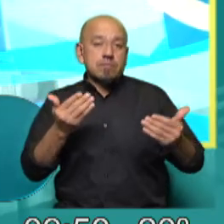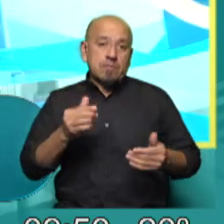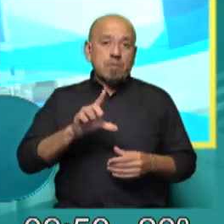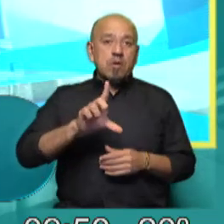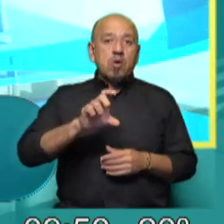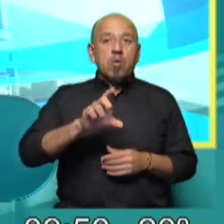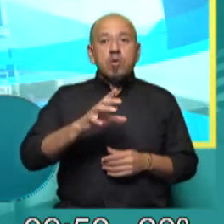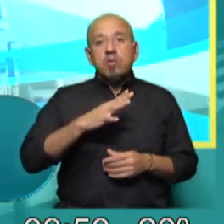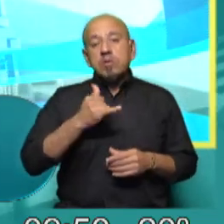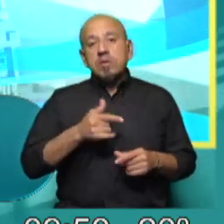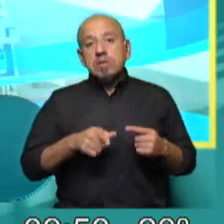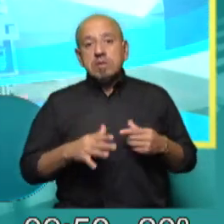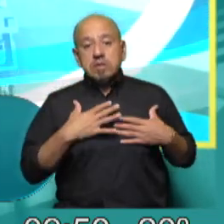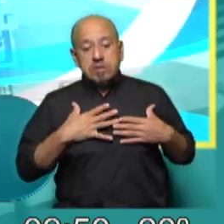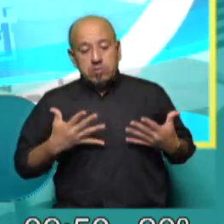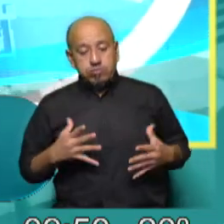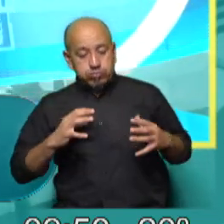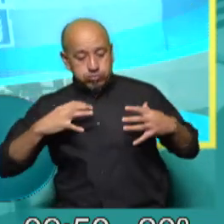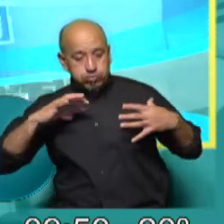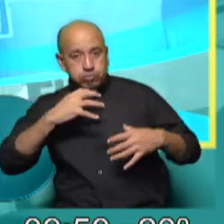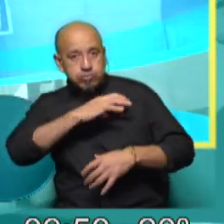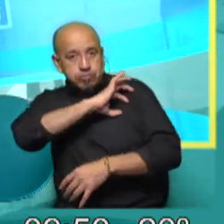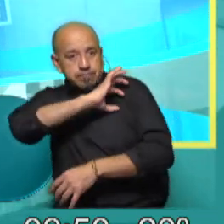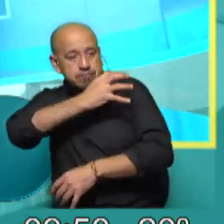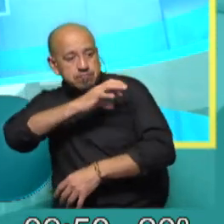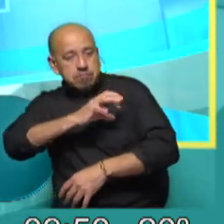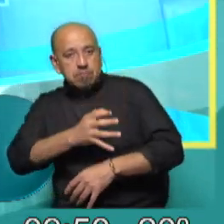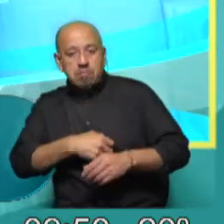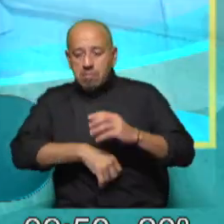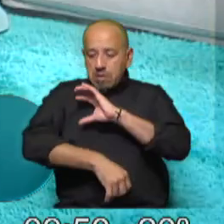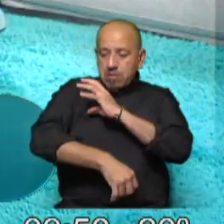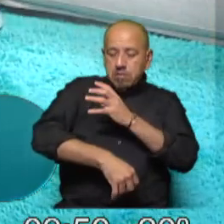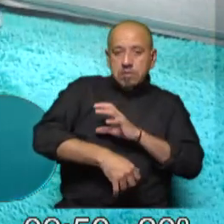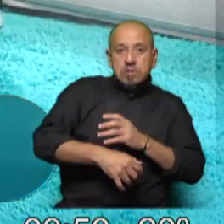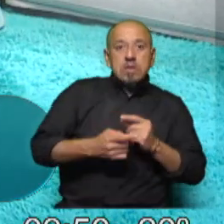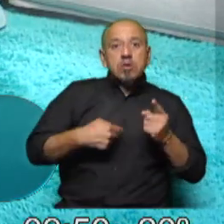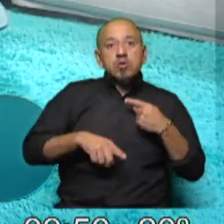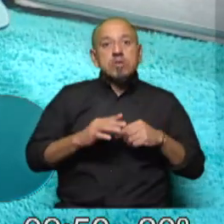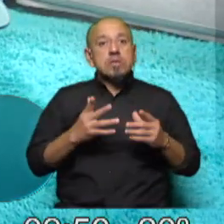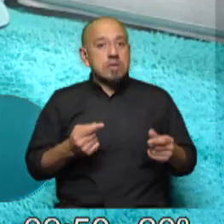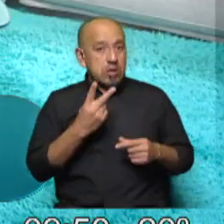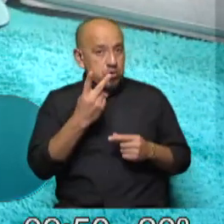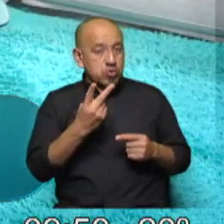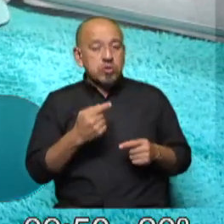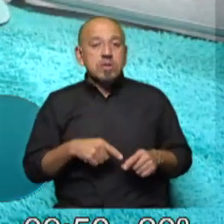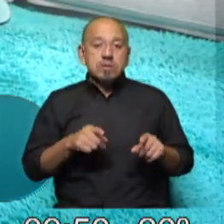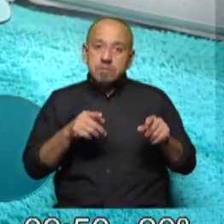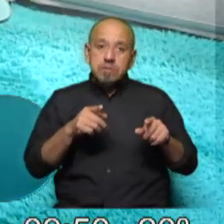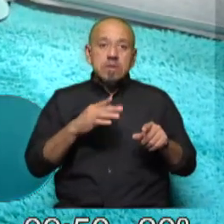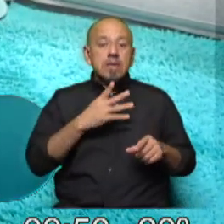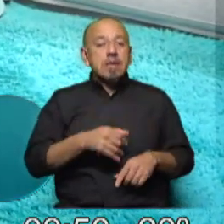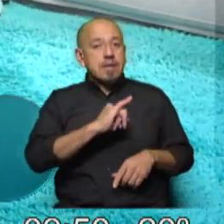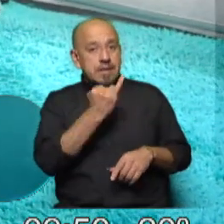Evidentemente vos tenés que mantener una masa muscular y a su vez tenés que tener una definición muscular. Entonces esas dos cosas tienen que ir paralelas. La